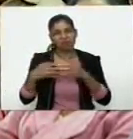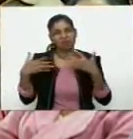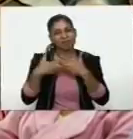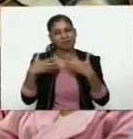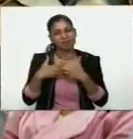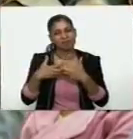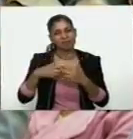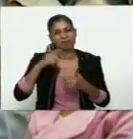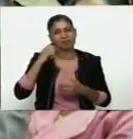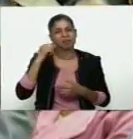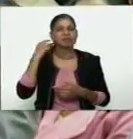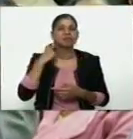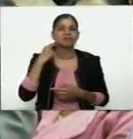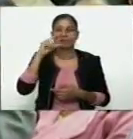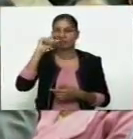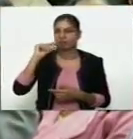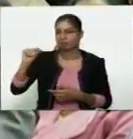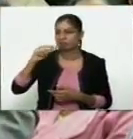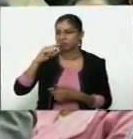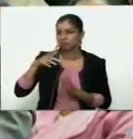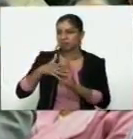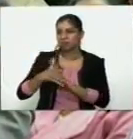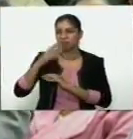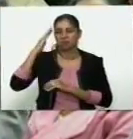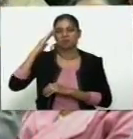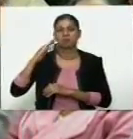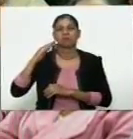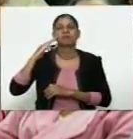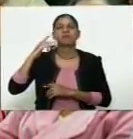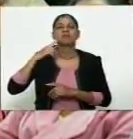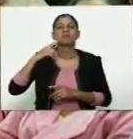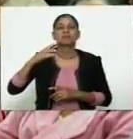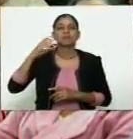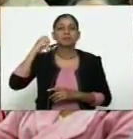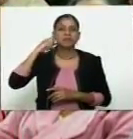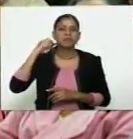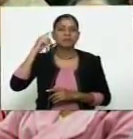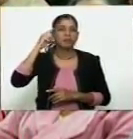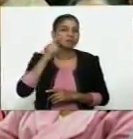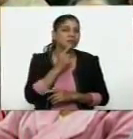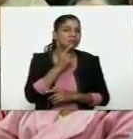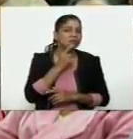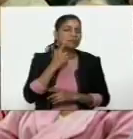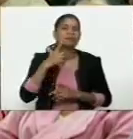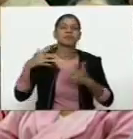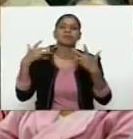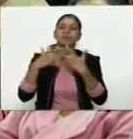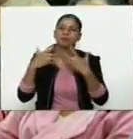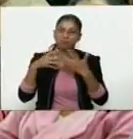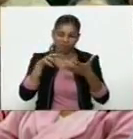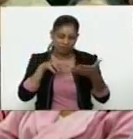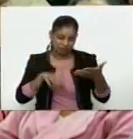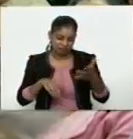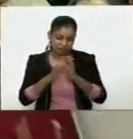general Zamora, estudian la campaña militar de Junín y Ayacucho de nuestro mariscal Sucre, no nos queda